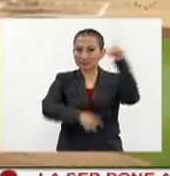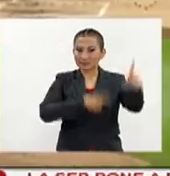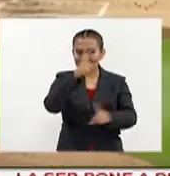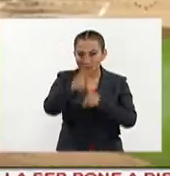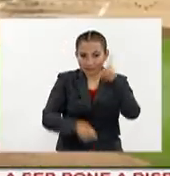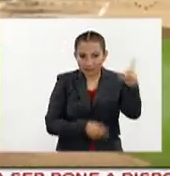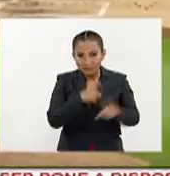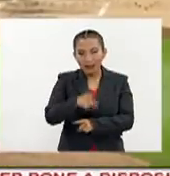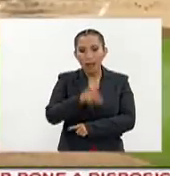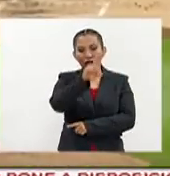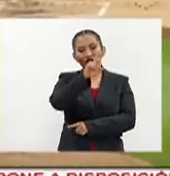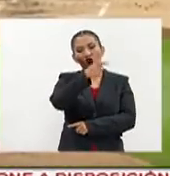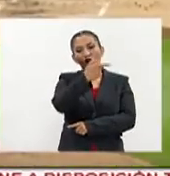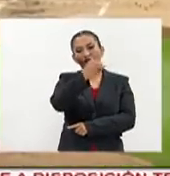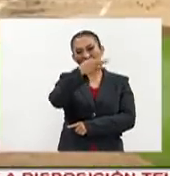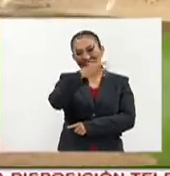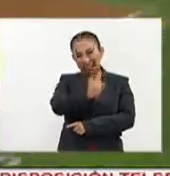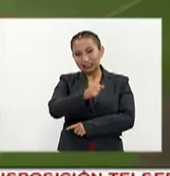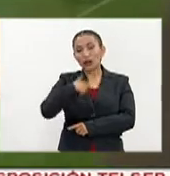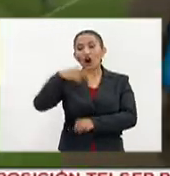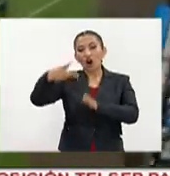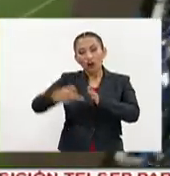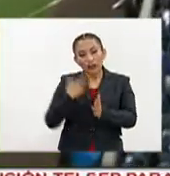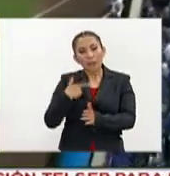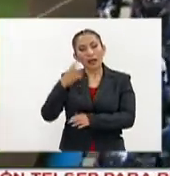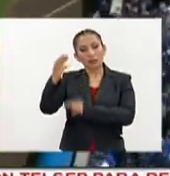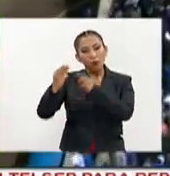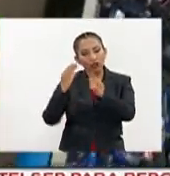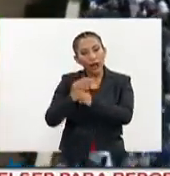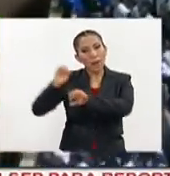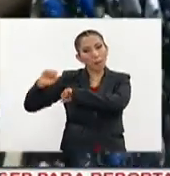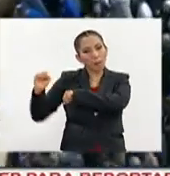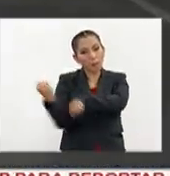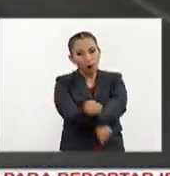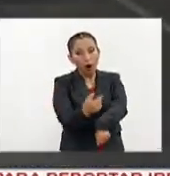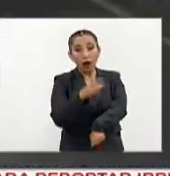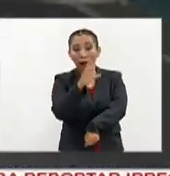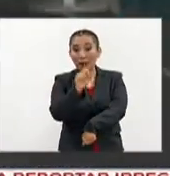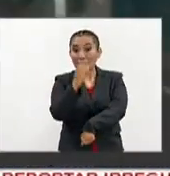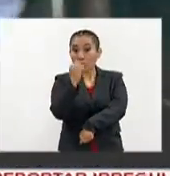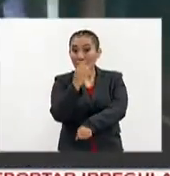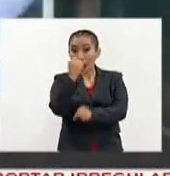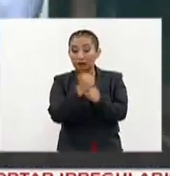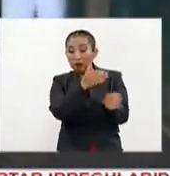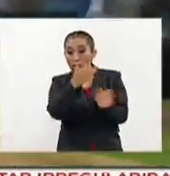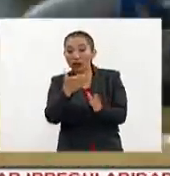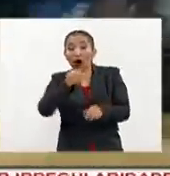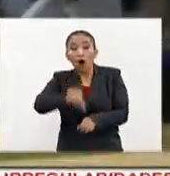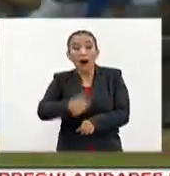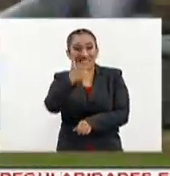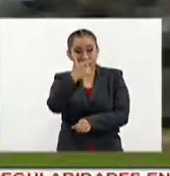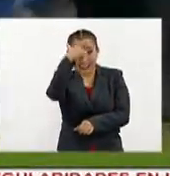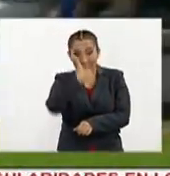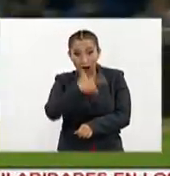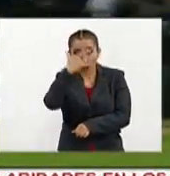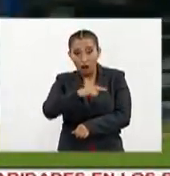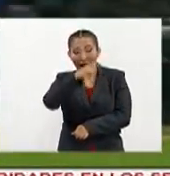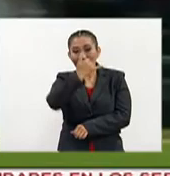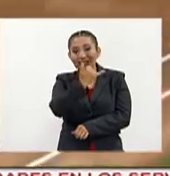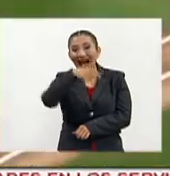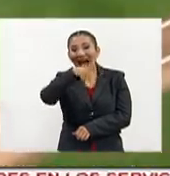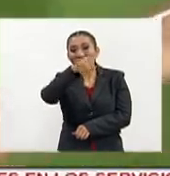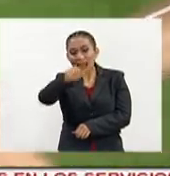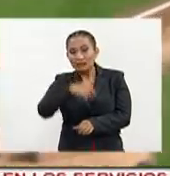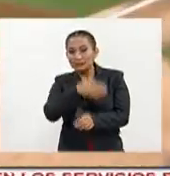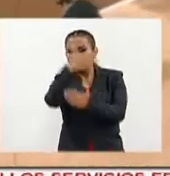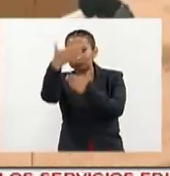los deportes, los Dodgers de Los Ángeles regresan a la Serie Mundial de Béisbol después de 29 años. Hoy, a las 7 de la noche, Yankees buscarán